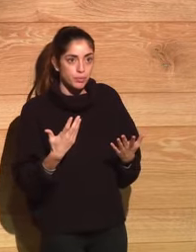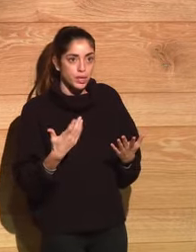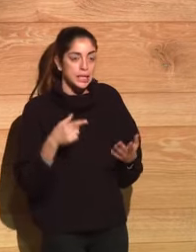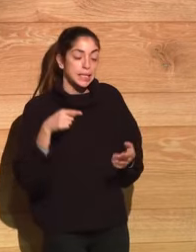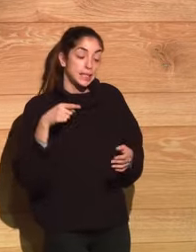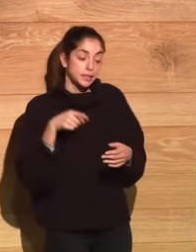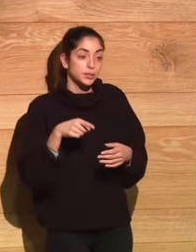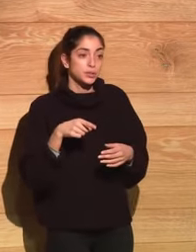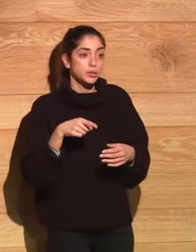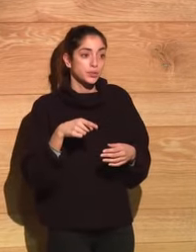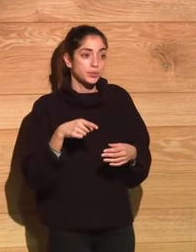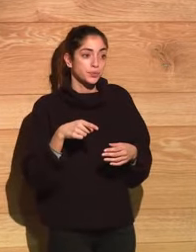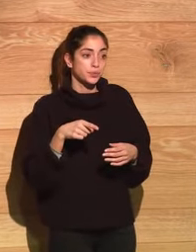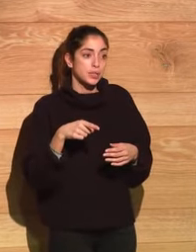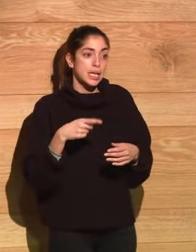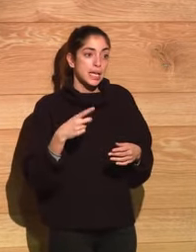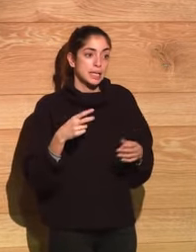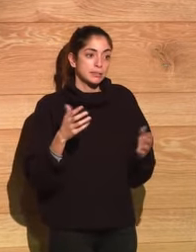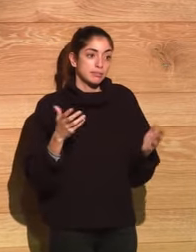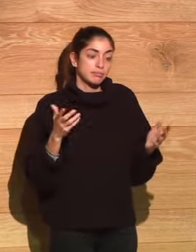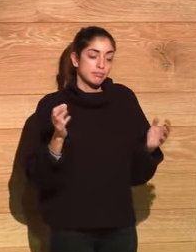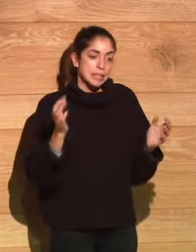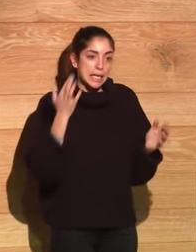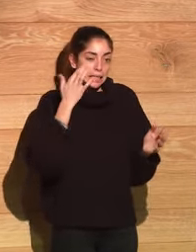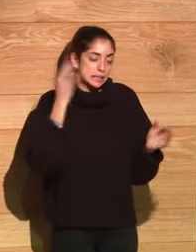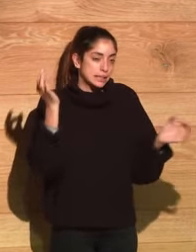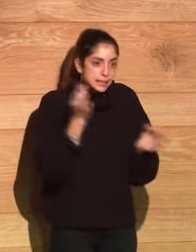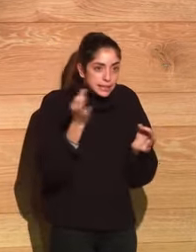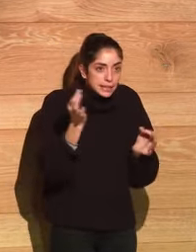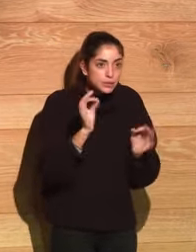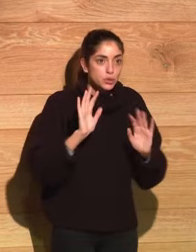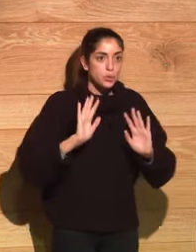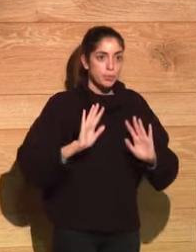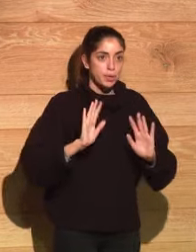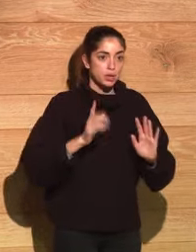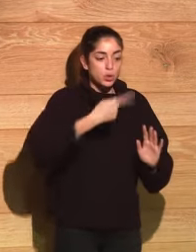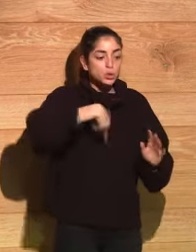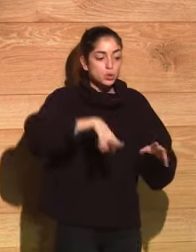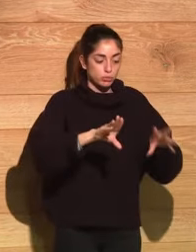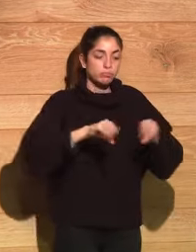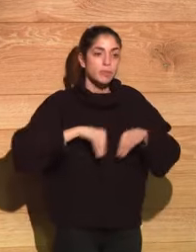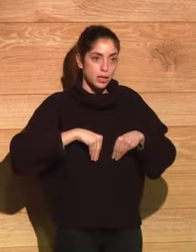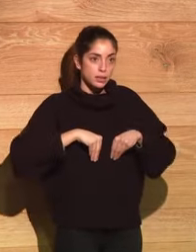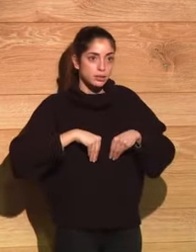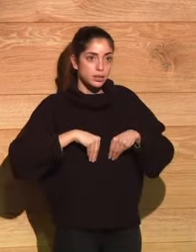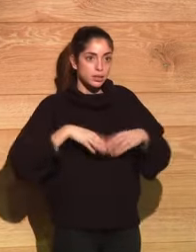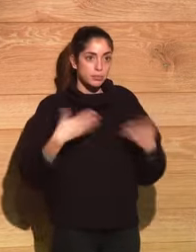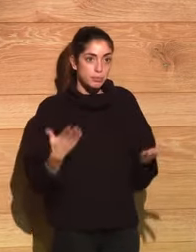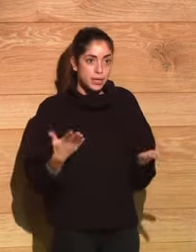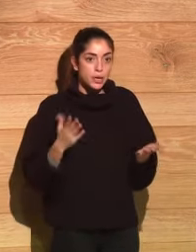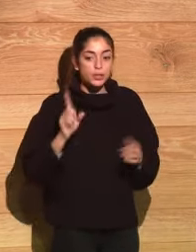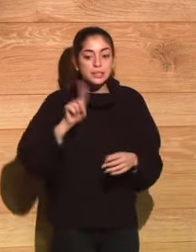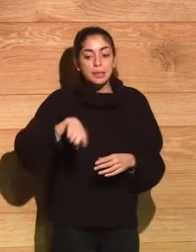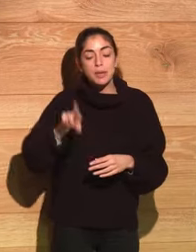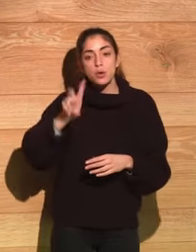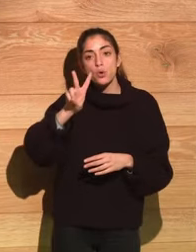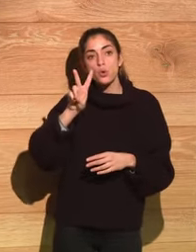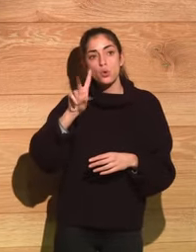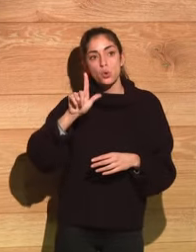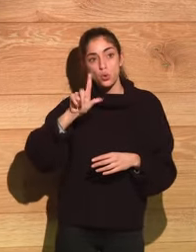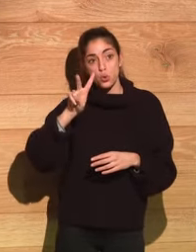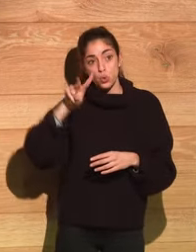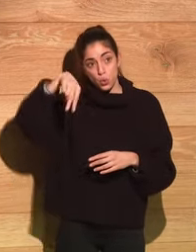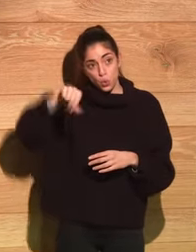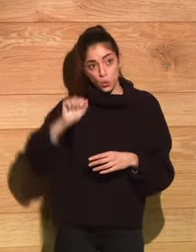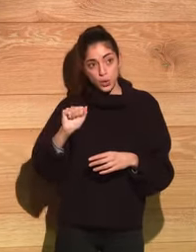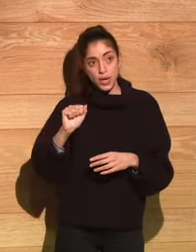Esto era asumir riesgos, evidentemente, y los hemos asumido. Y también supongo que Luna, ya que la tenemos aquí, habrá asumido los suyos